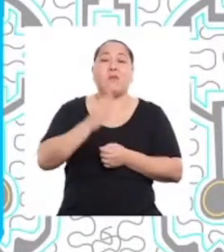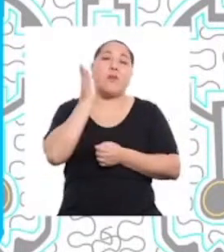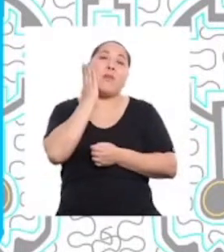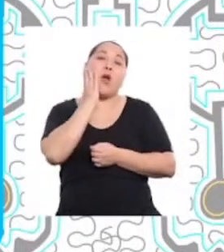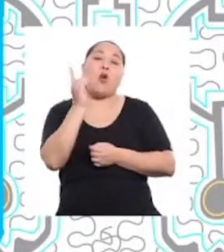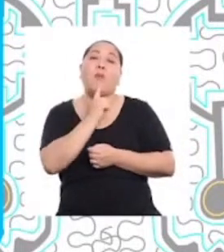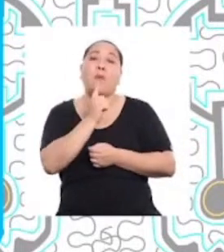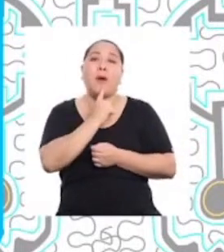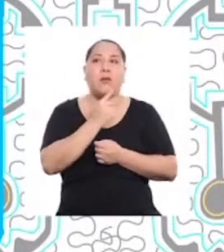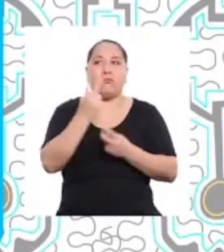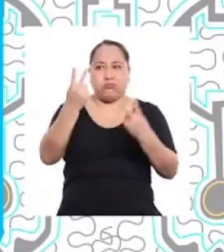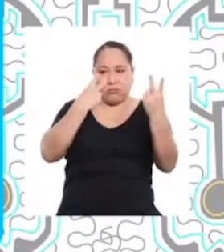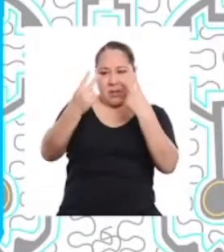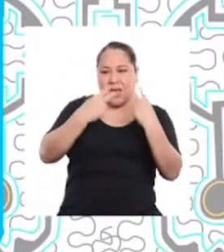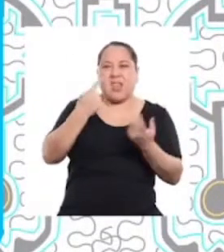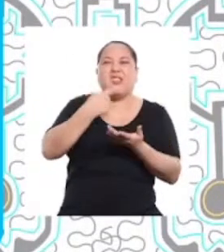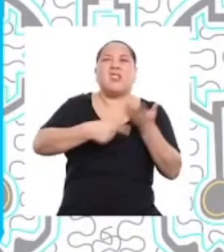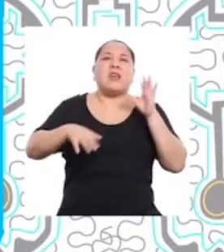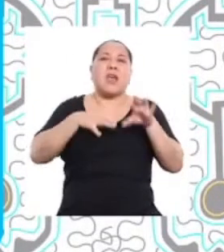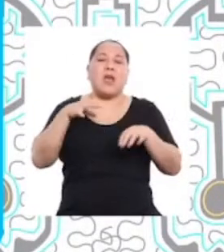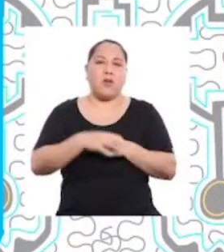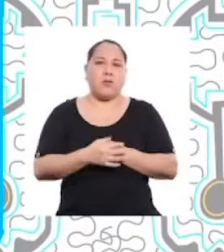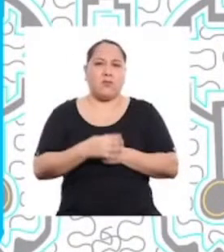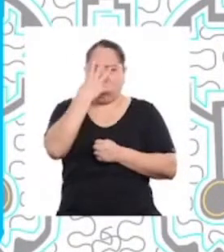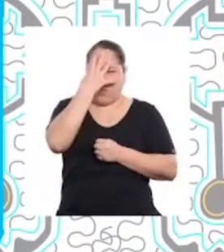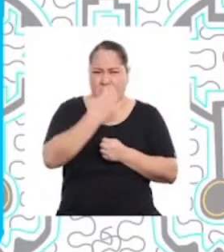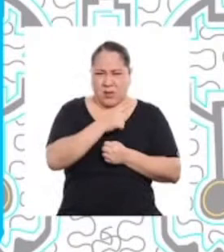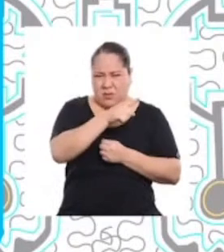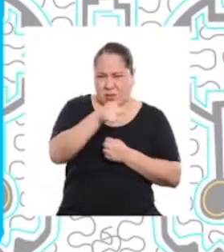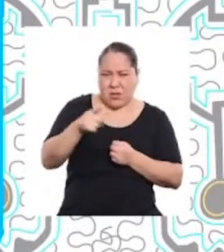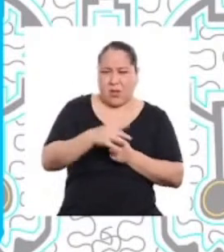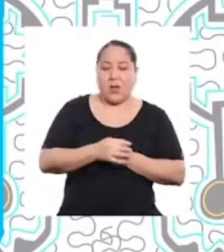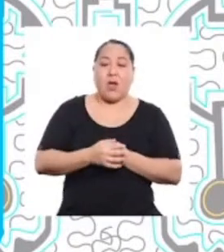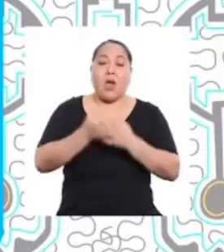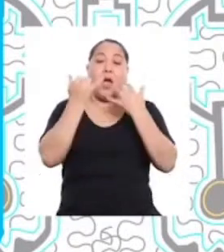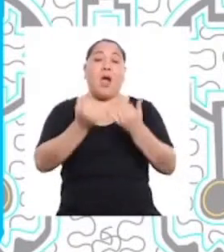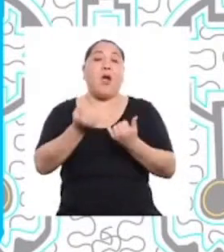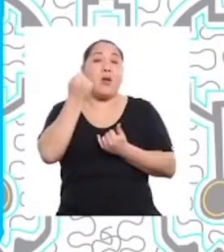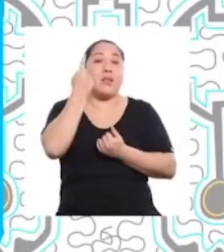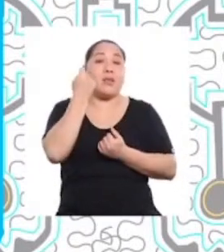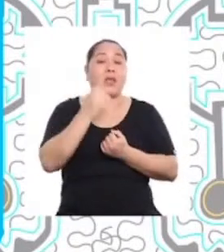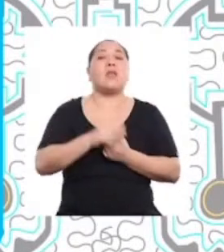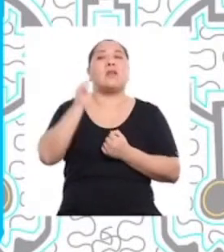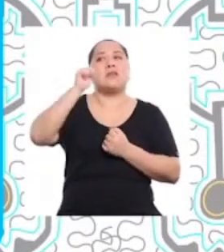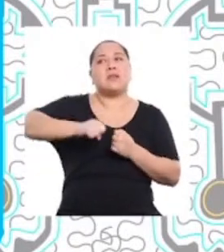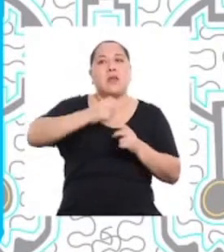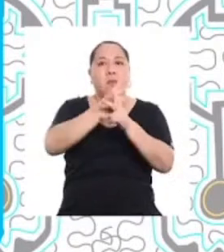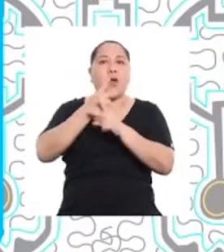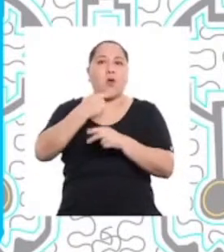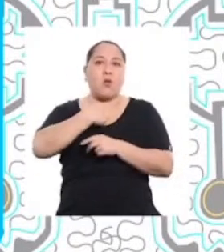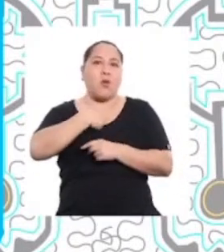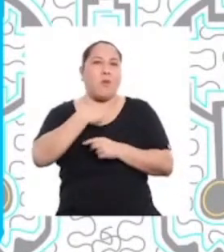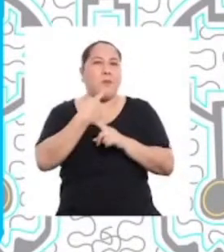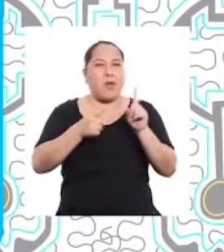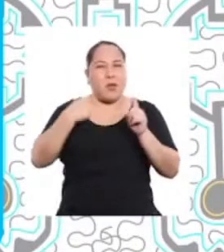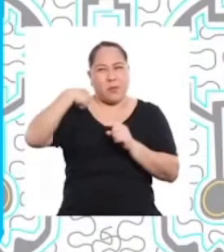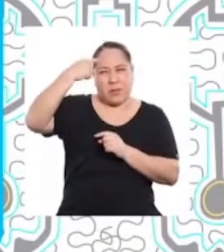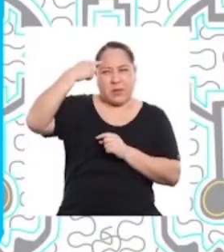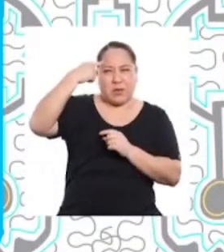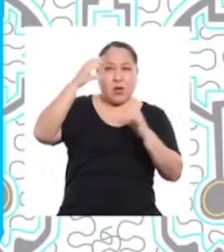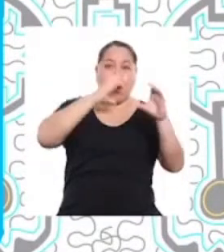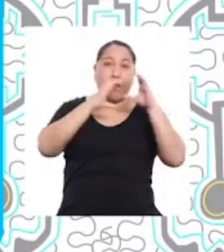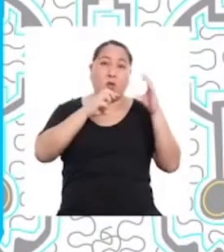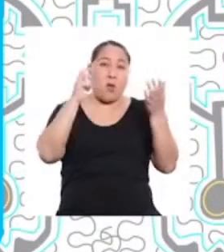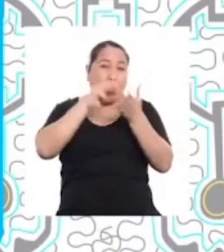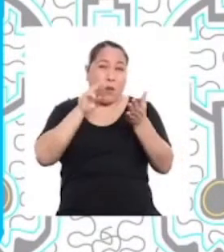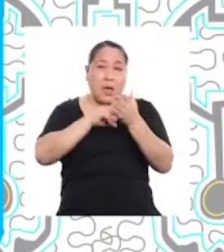mamá o papá estén mirando lo que hago. Me molesto con ellos. Ahora entiendo que es para cuidarme, pero creo que si